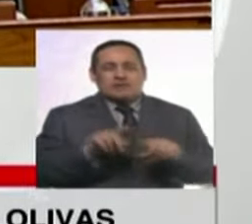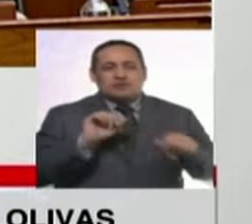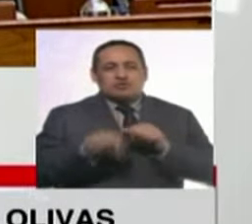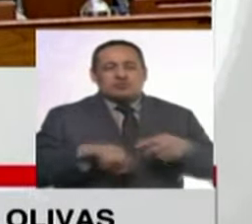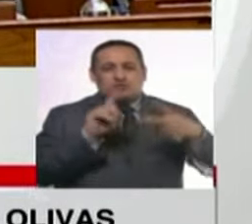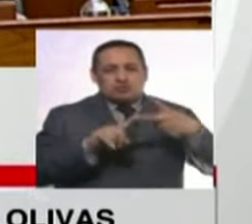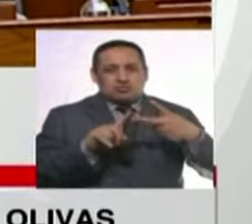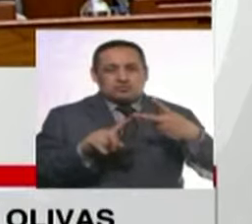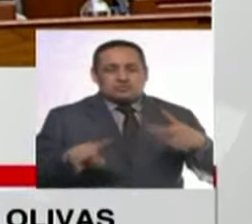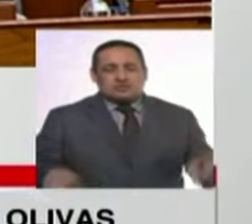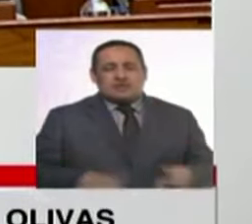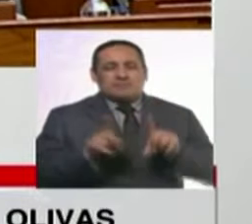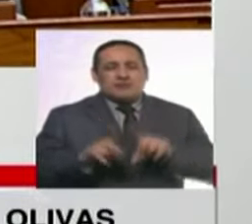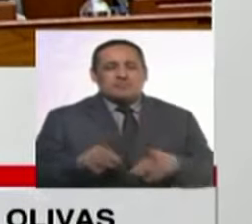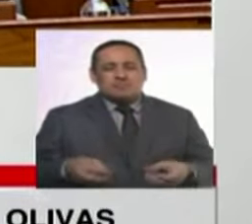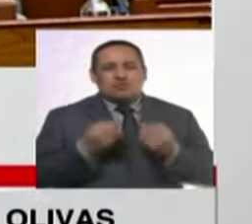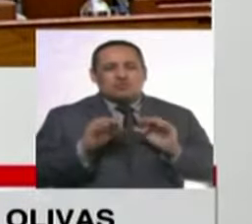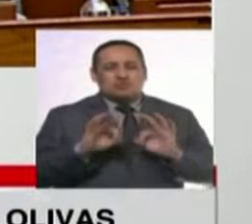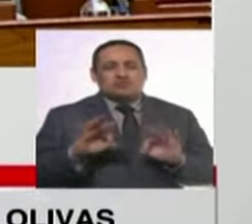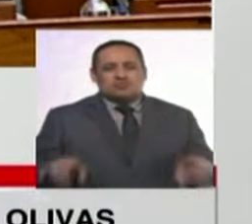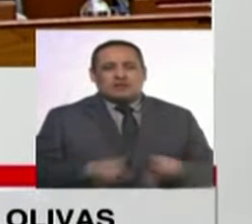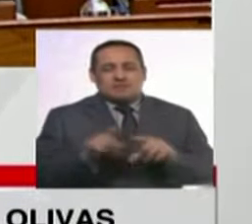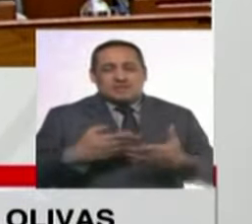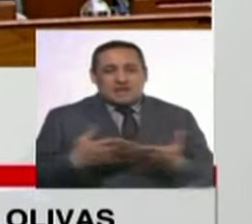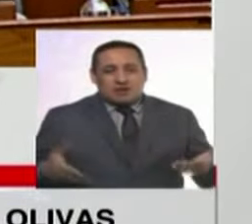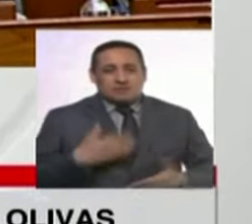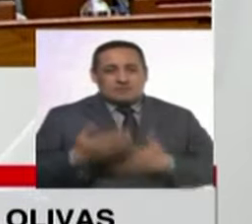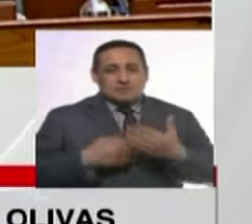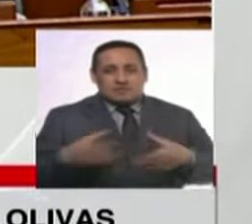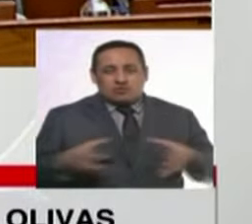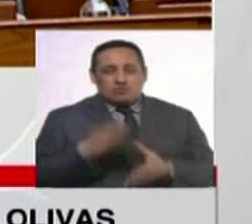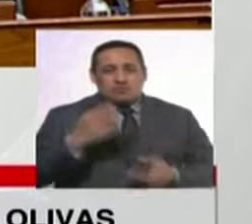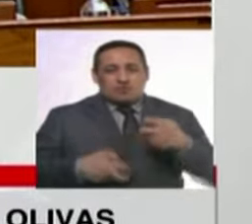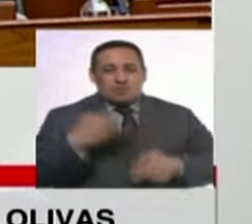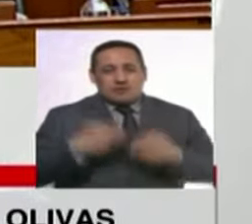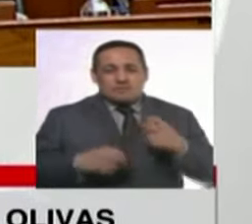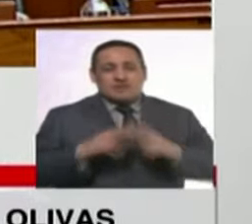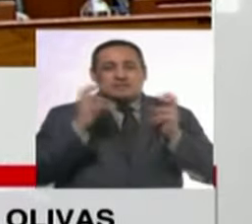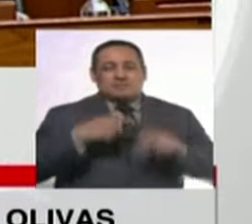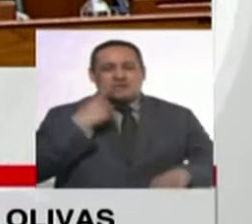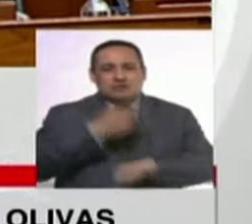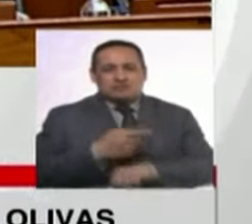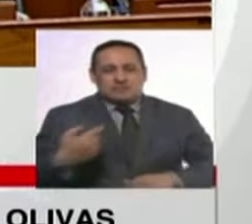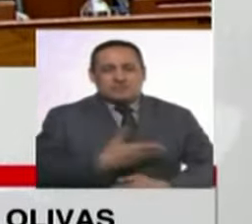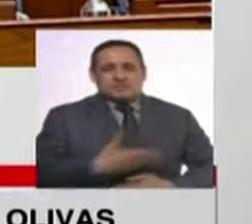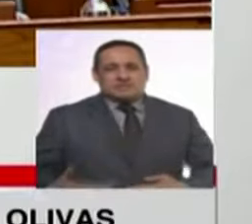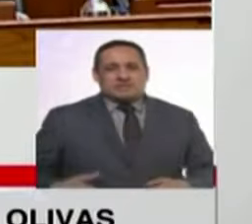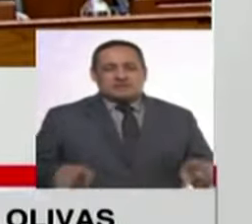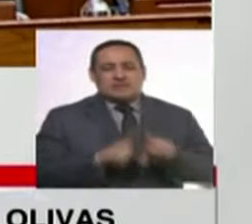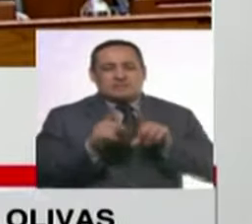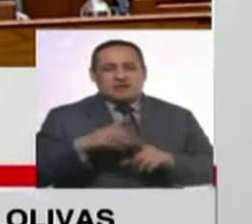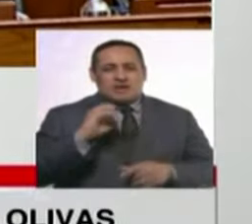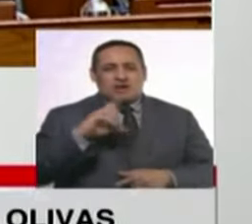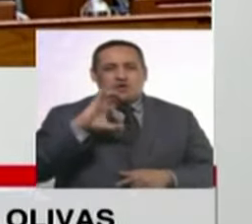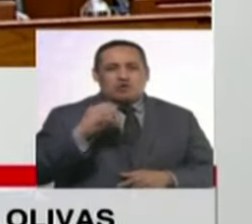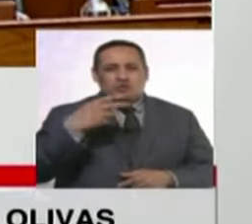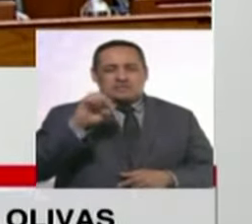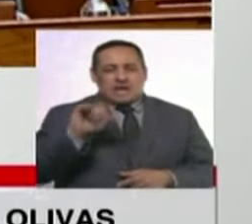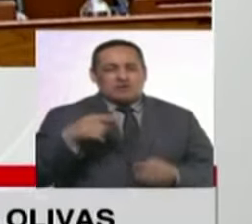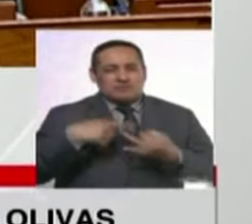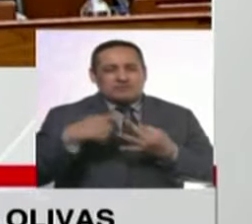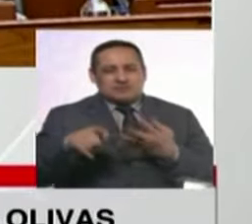justamente cuando las papas quemaban en la policía con el tema de la denuncia del presidente hacia el señor colchado y todo